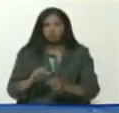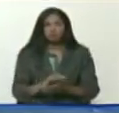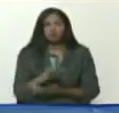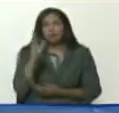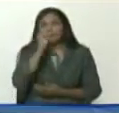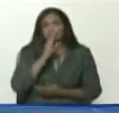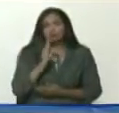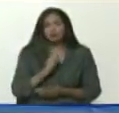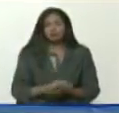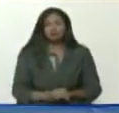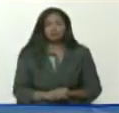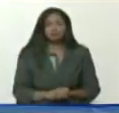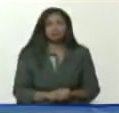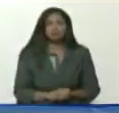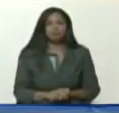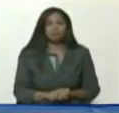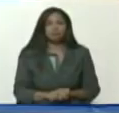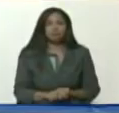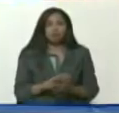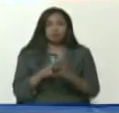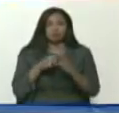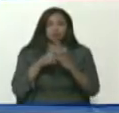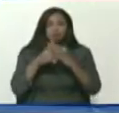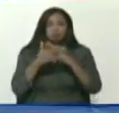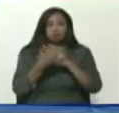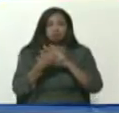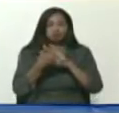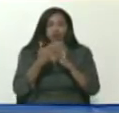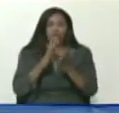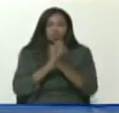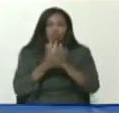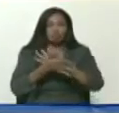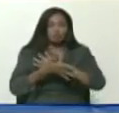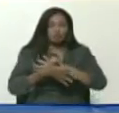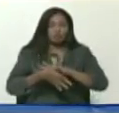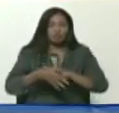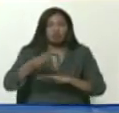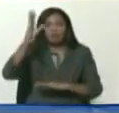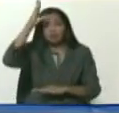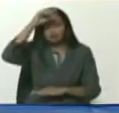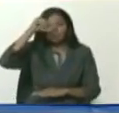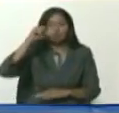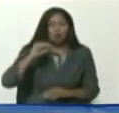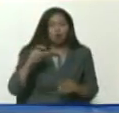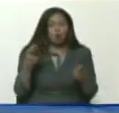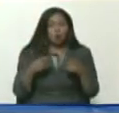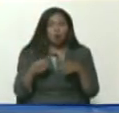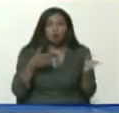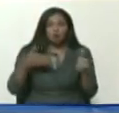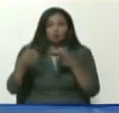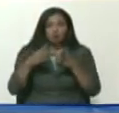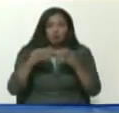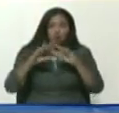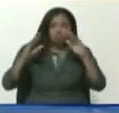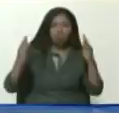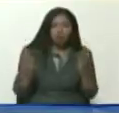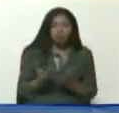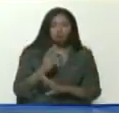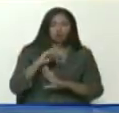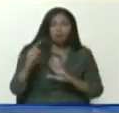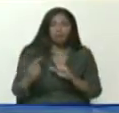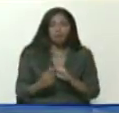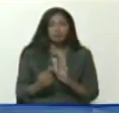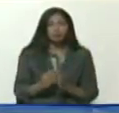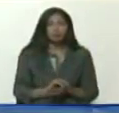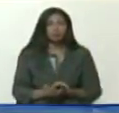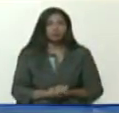Brasil. Y ha destruido el Amazonas, que es el pulmón del mundo entero. El